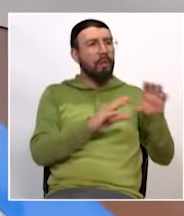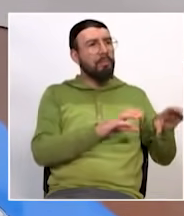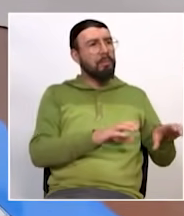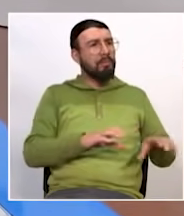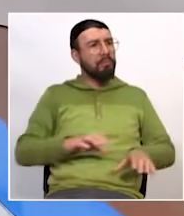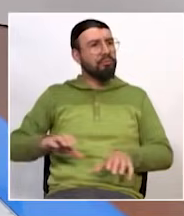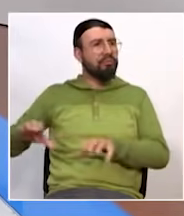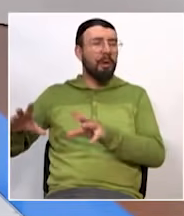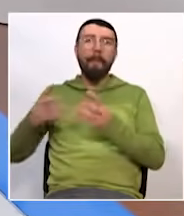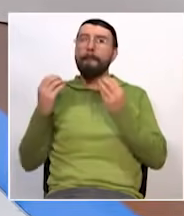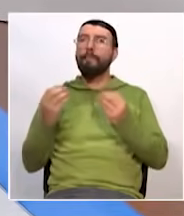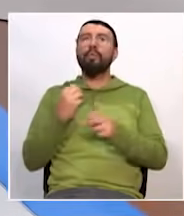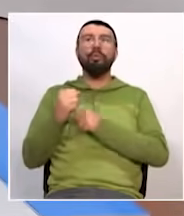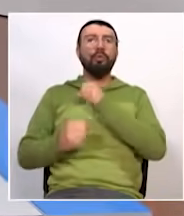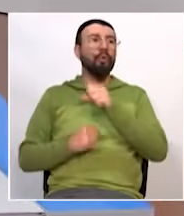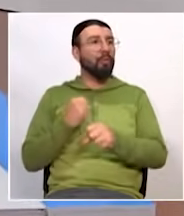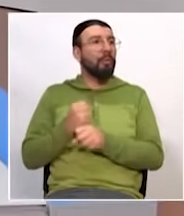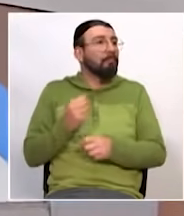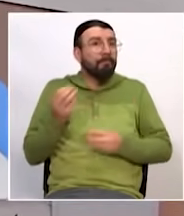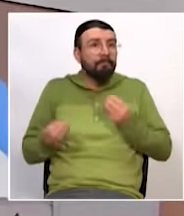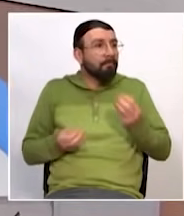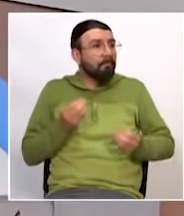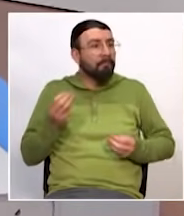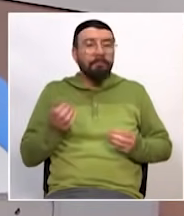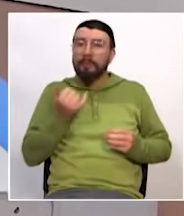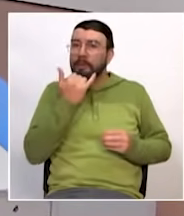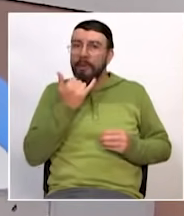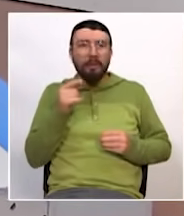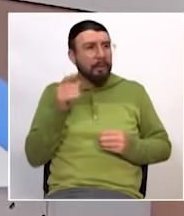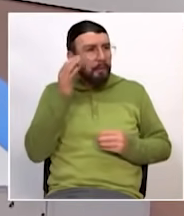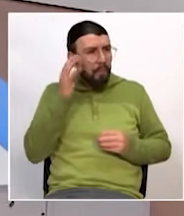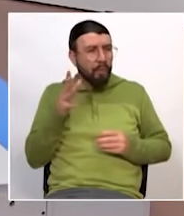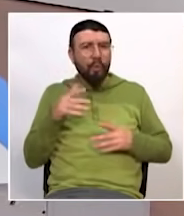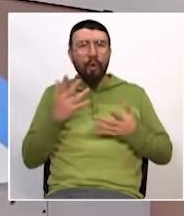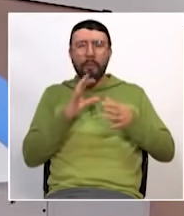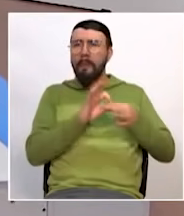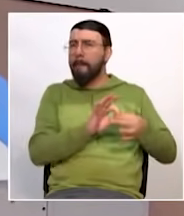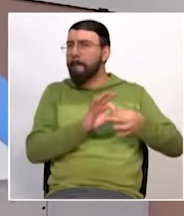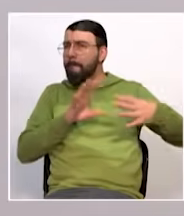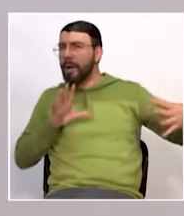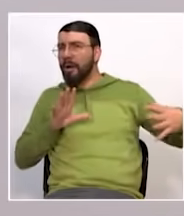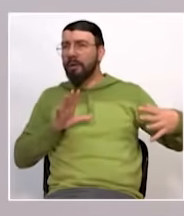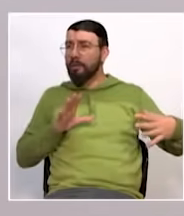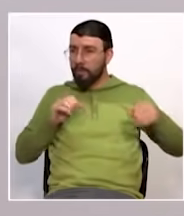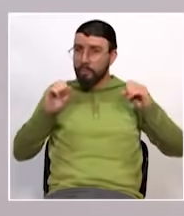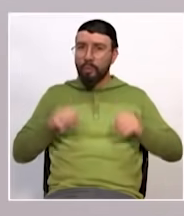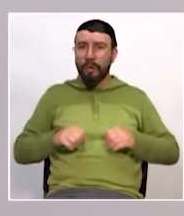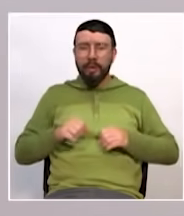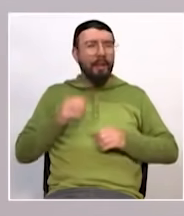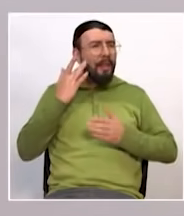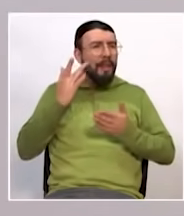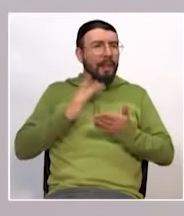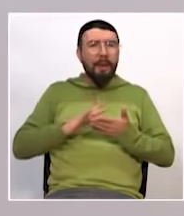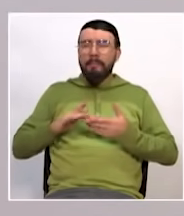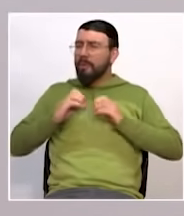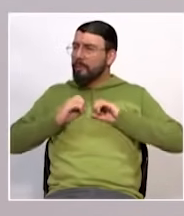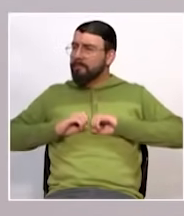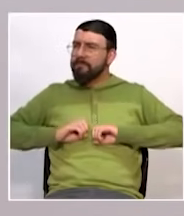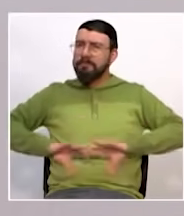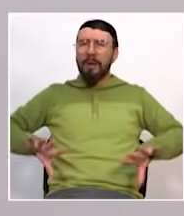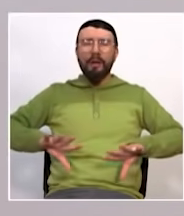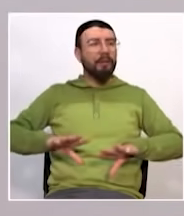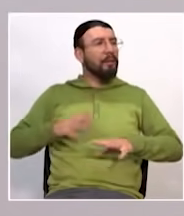por muchos años hay alguna manera de desintoxicar el organismo de esa situación de